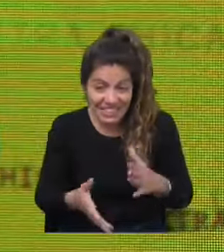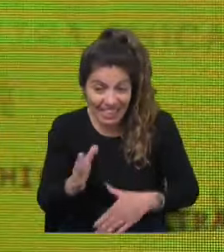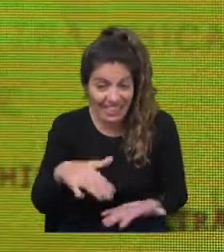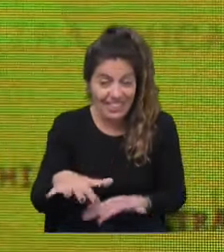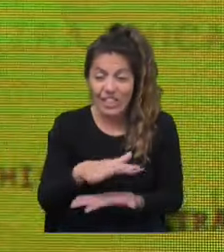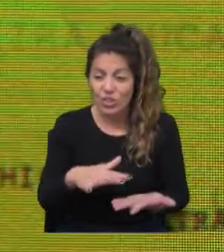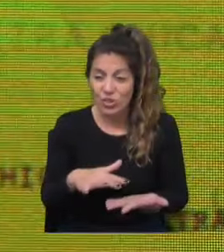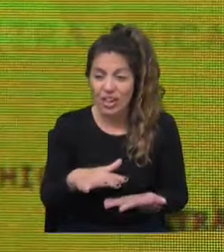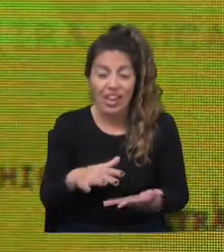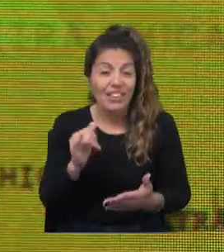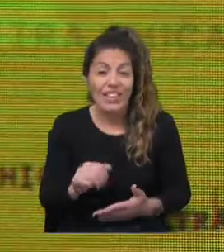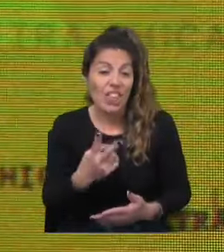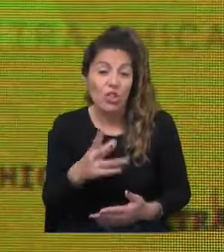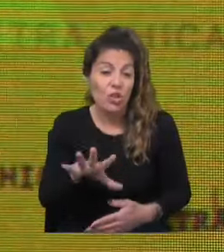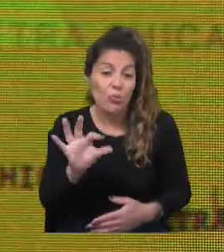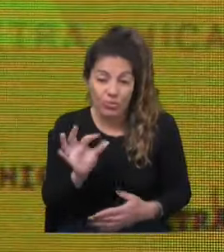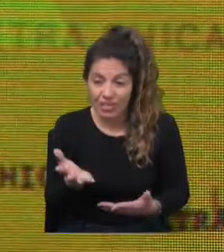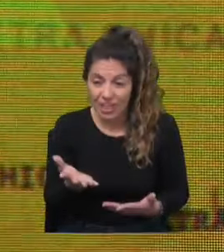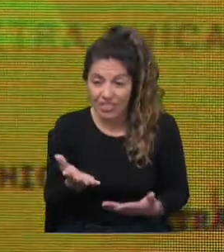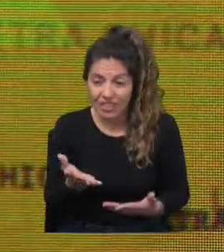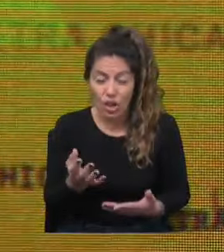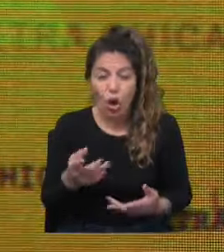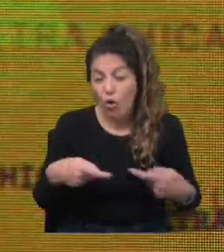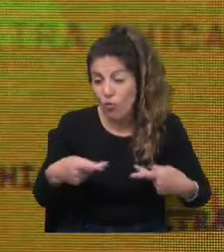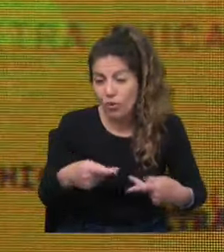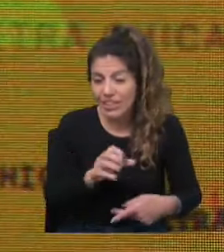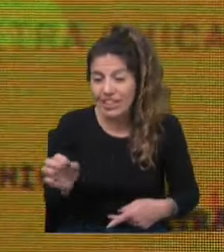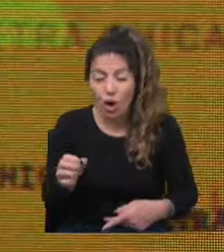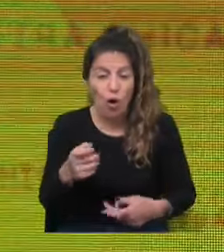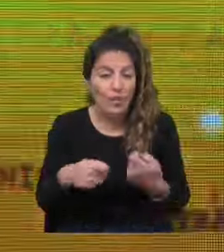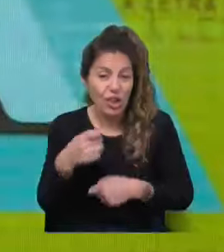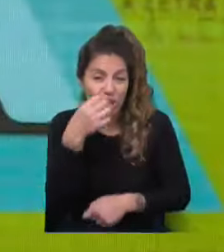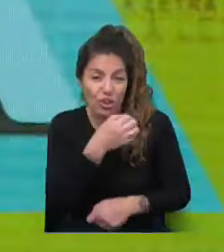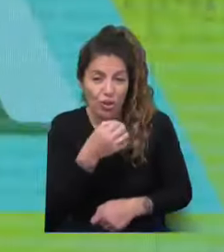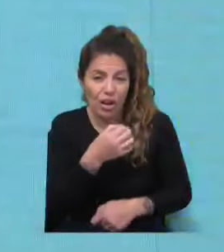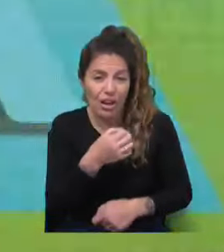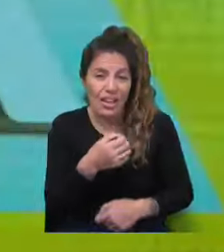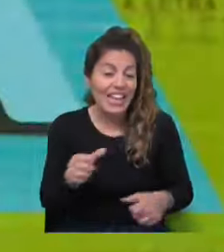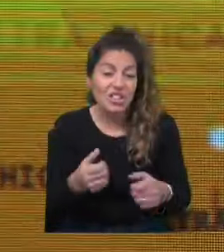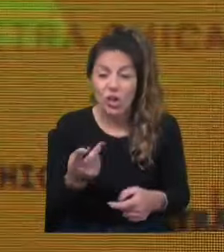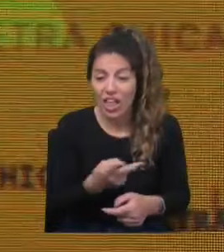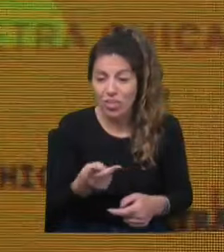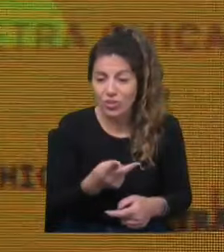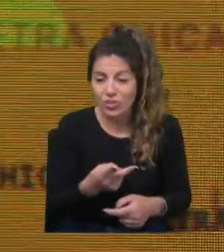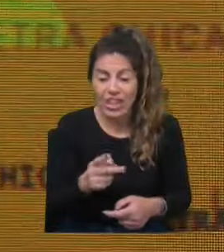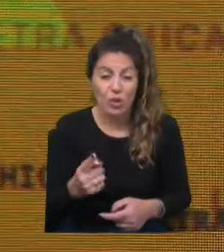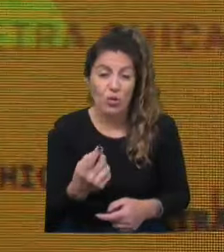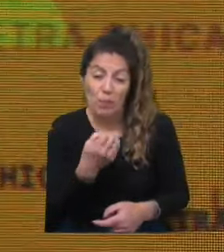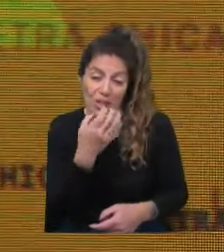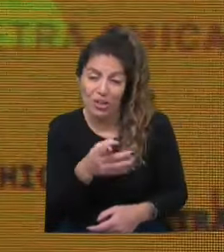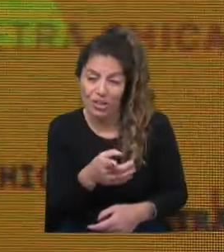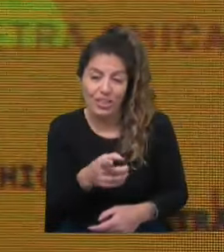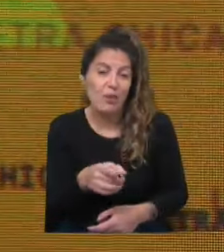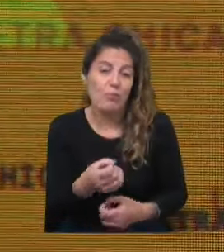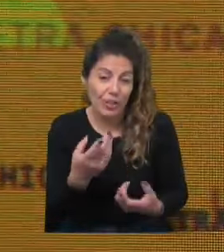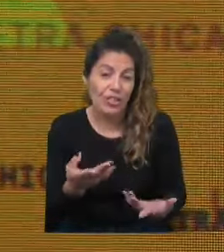de acá, tenés estas dos chances, y él exploró las dos, o ser futbolista o ser narcotraficante. Le fue mejor con una que con otra, pero ese es